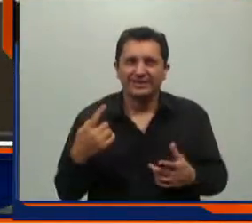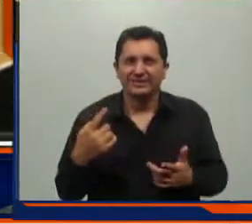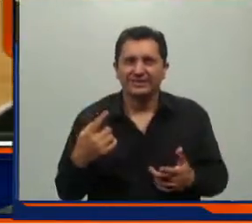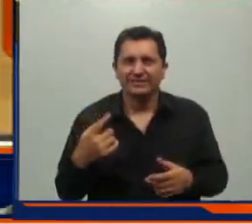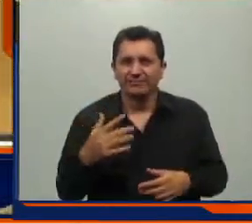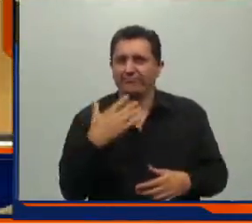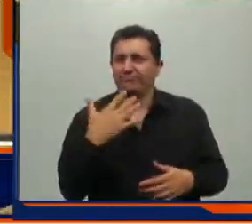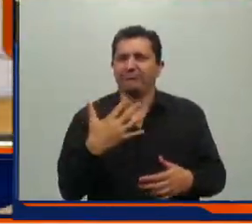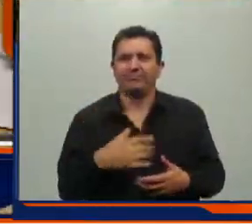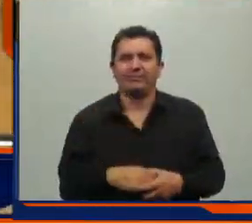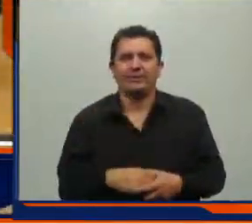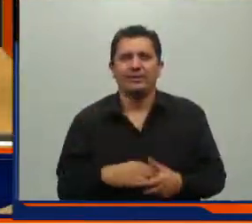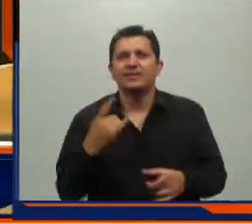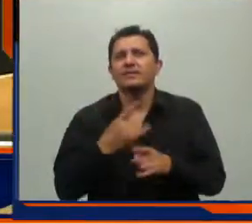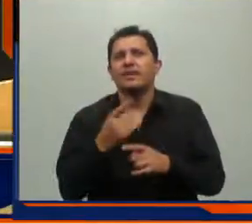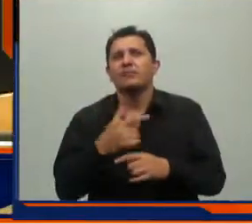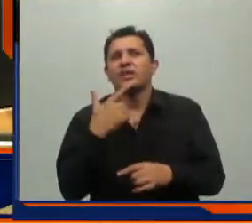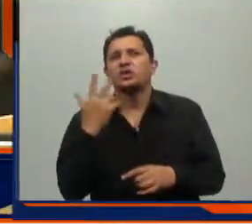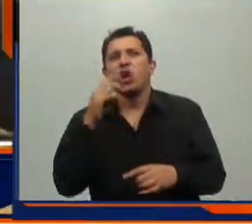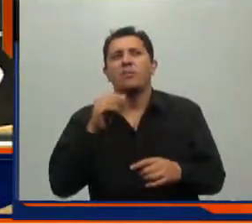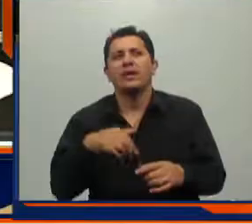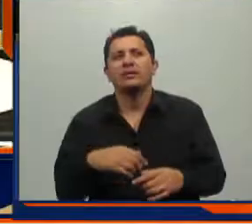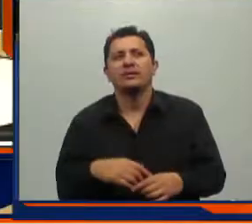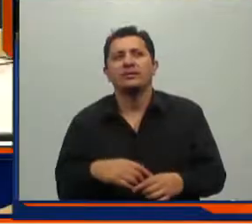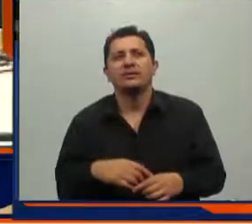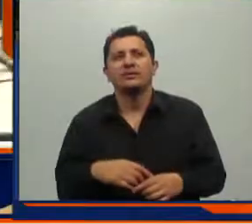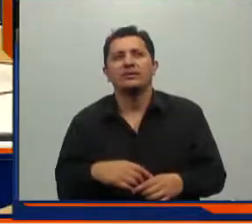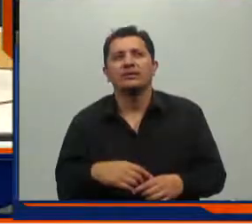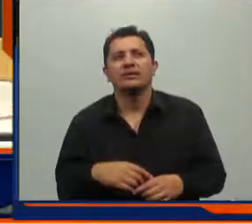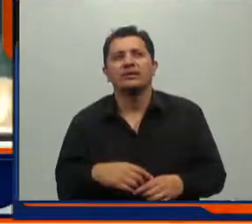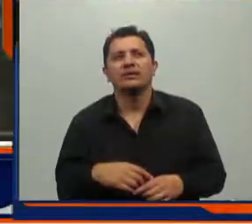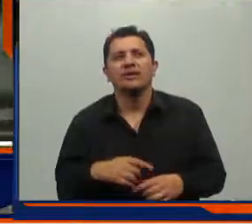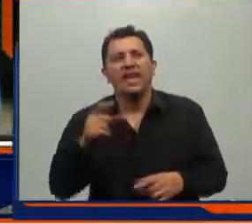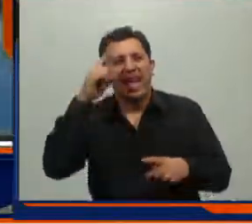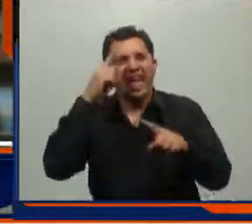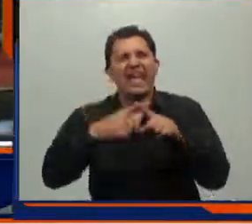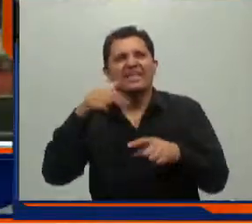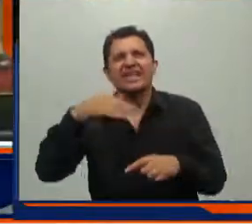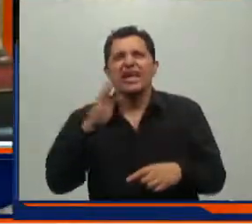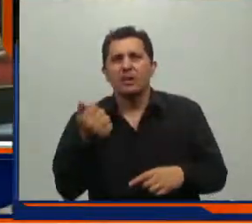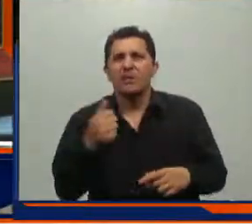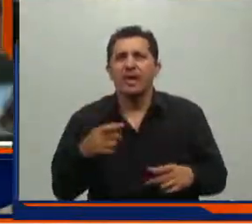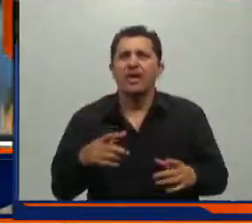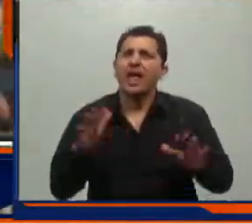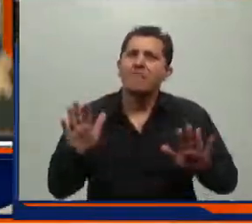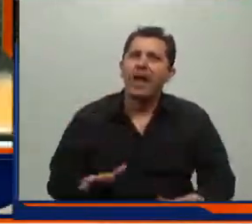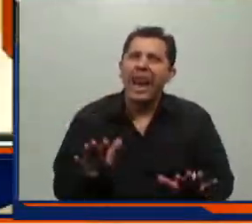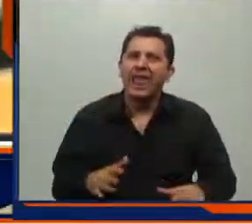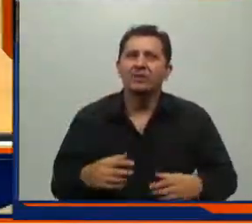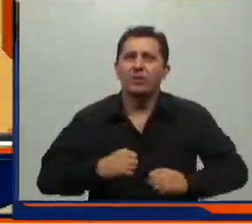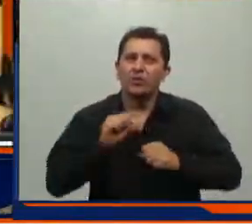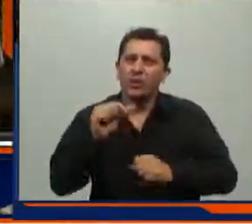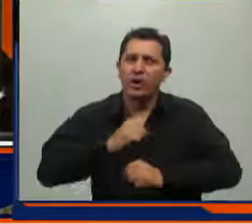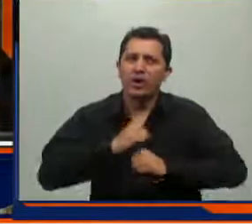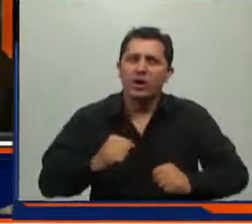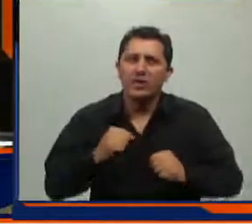¿eh? Sí, siempre un showman. Y realmente se los vio a los ex-NBA bastante bien, con más lentitud, con más kilo de más, como lo vemos a